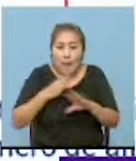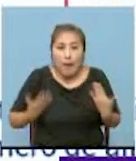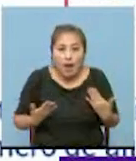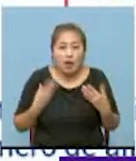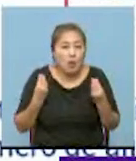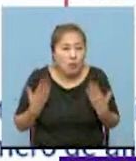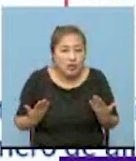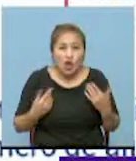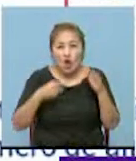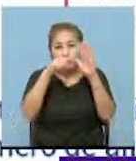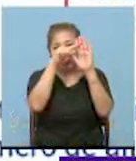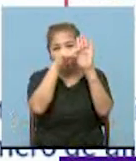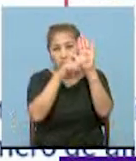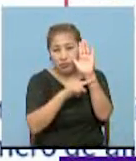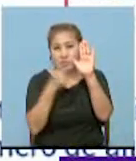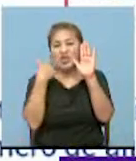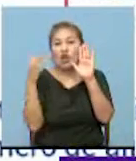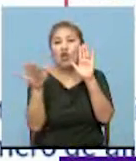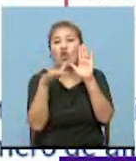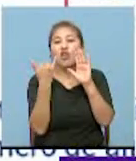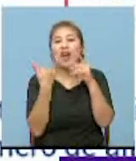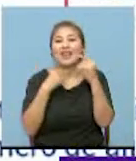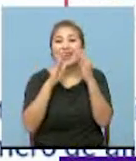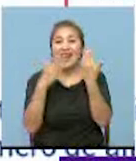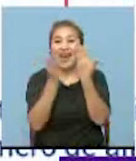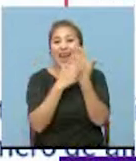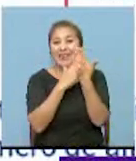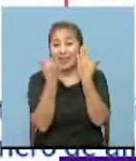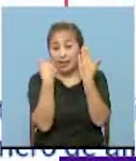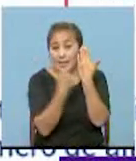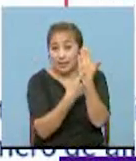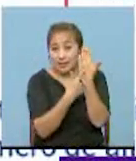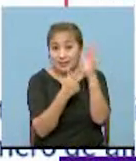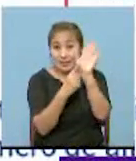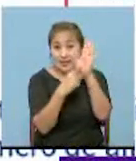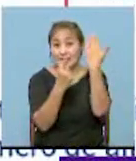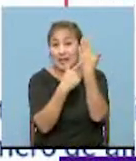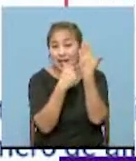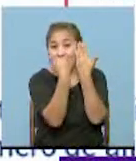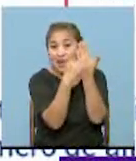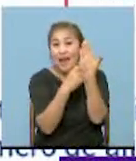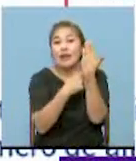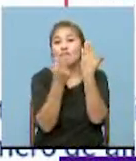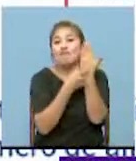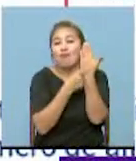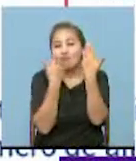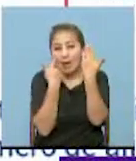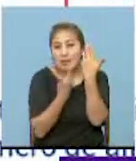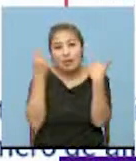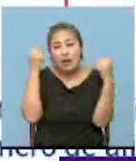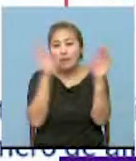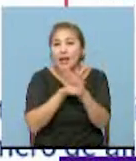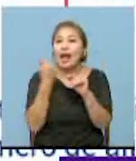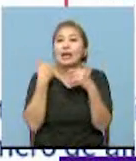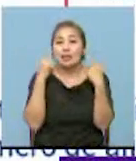credencial? Todos estos datos usted los recibe atrás de esta hoja donde viene la tarjeta PAMI. Y aquí en esta